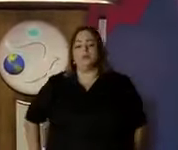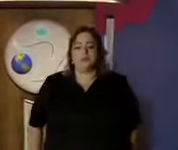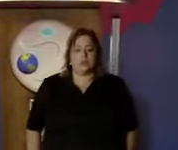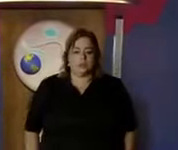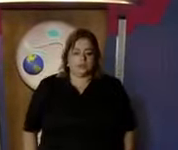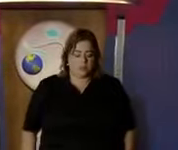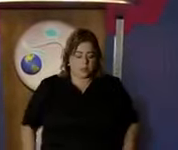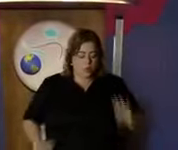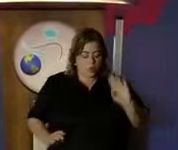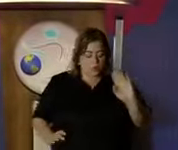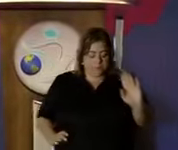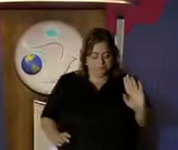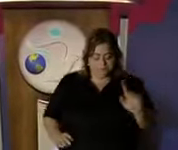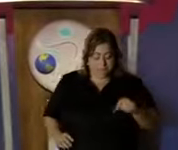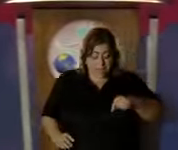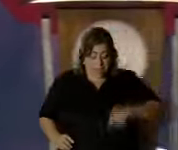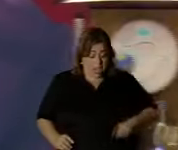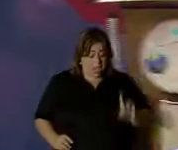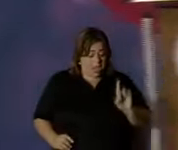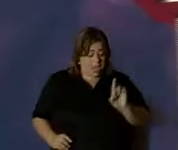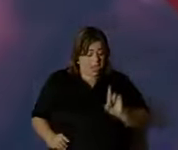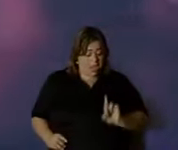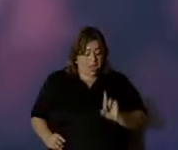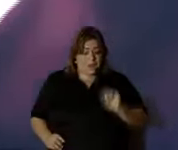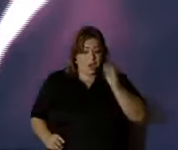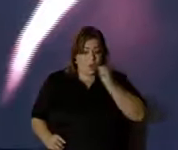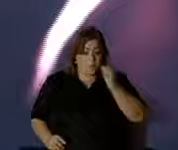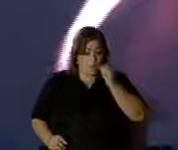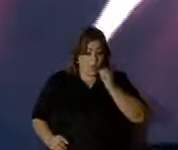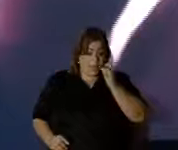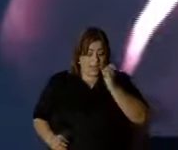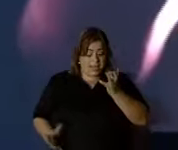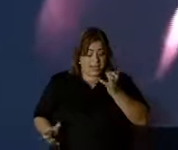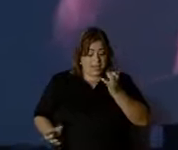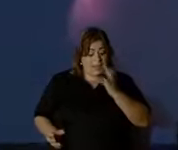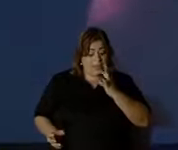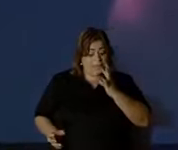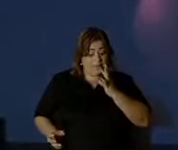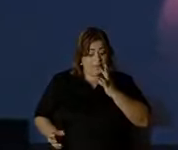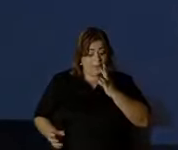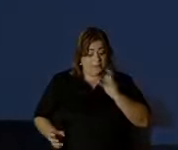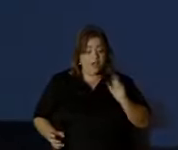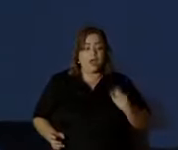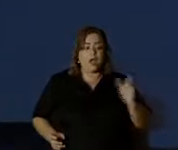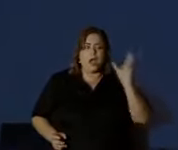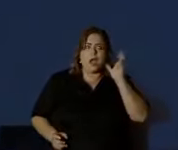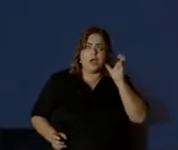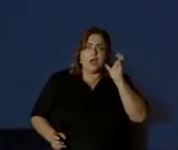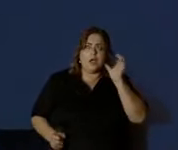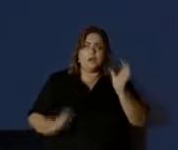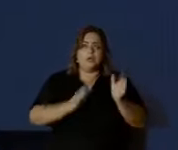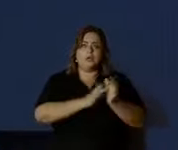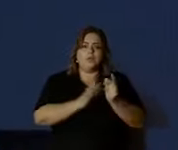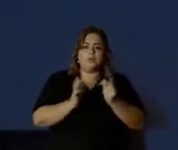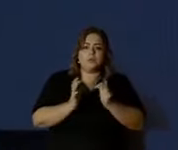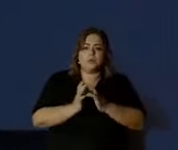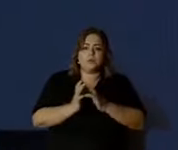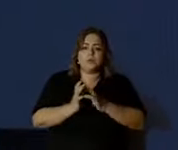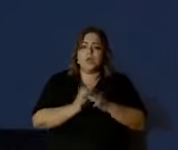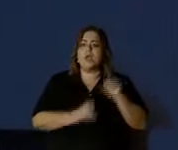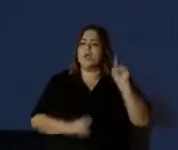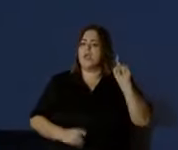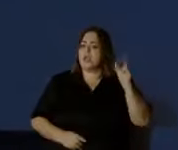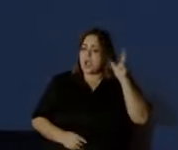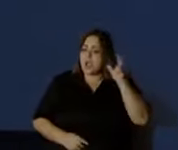oyó hablar de problemas. Problema tenía ella. Ella quería oír hablar otra cosa. Ella oyó hablar de Jesús. Diga conmigo, ella oyó hablar